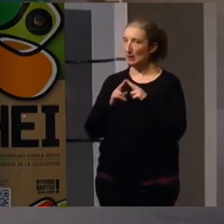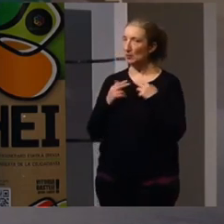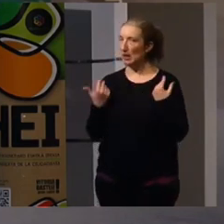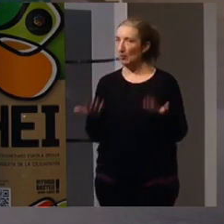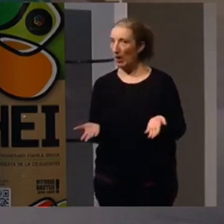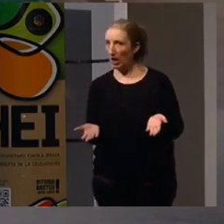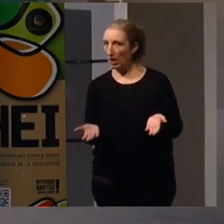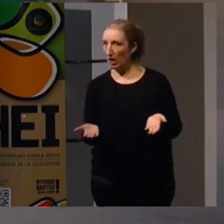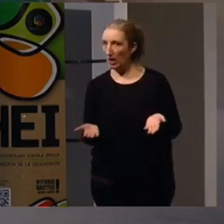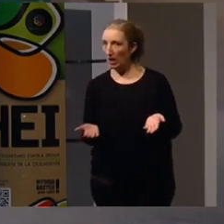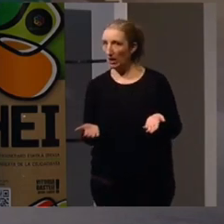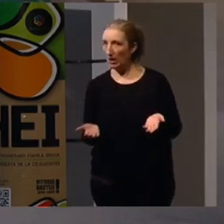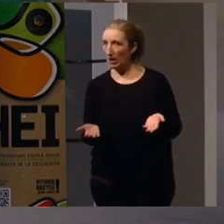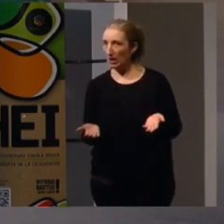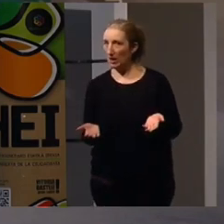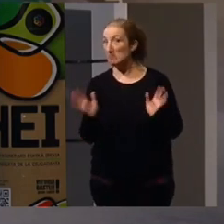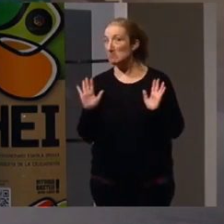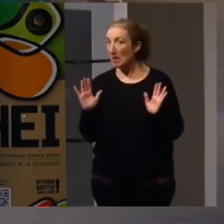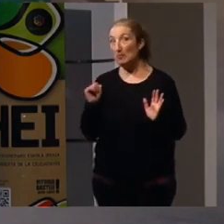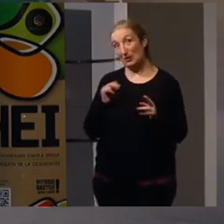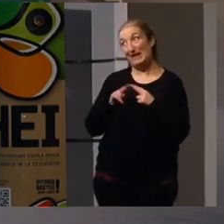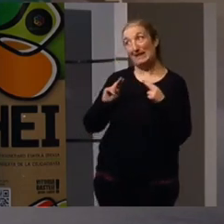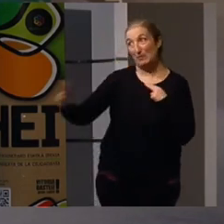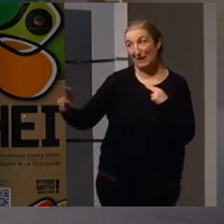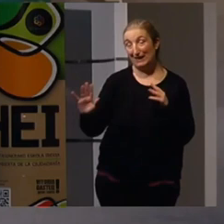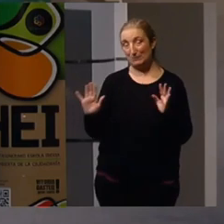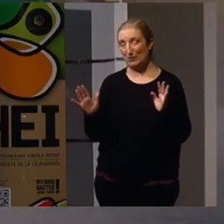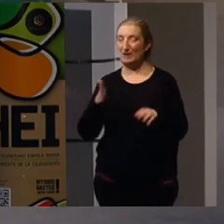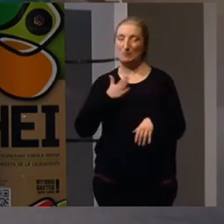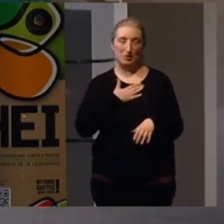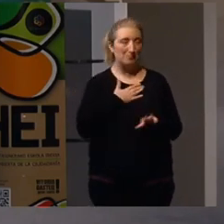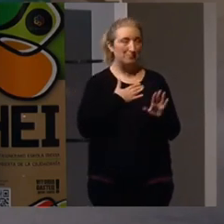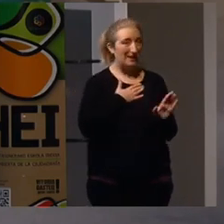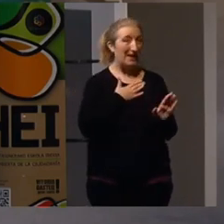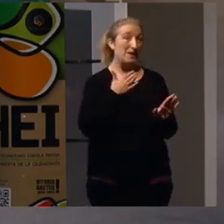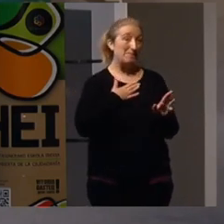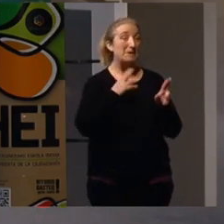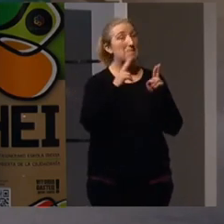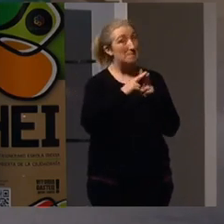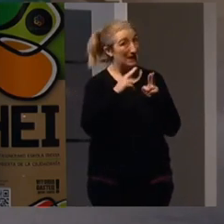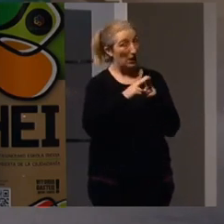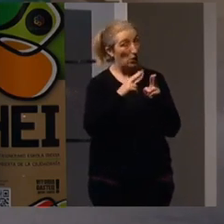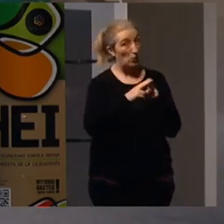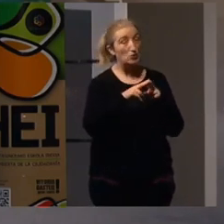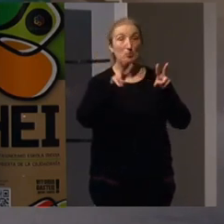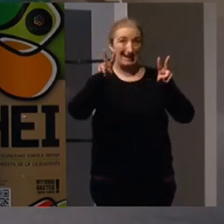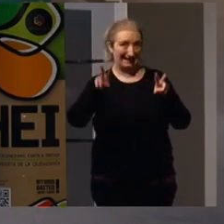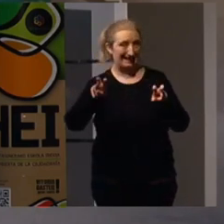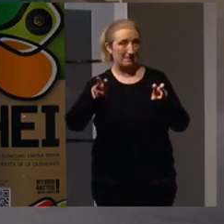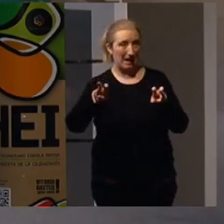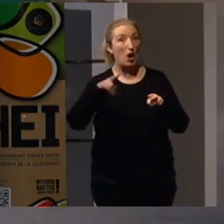exactamente por... Bueno... digo, yo, porque ella pueda... Yo sí, creo que mi vale. Pregunta va... Por el